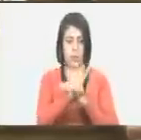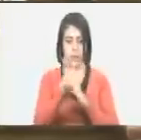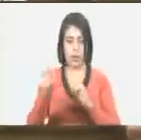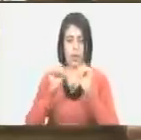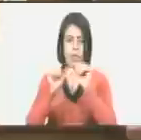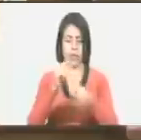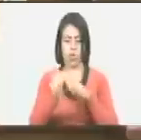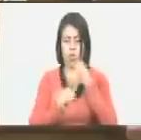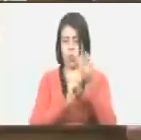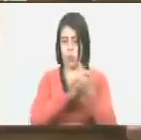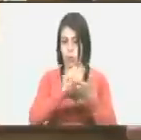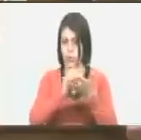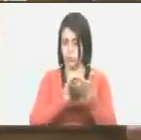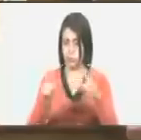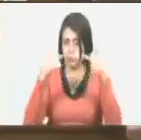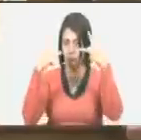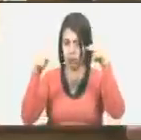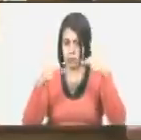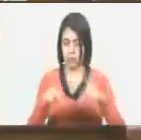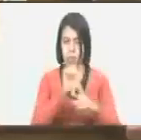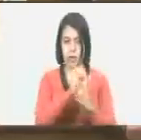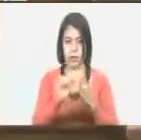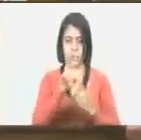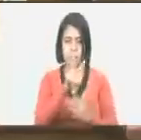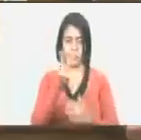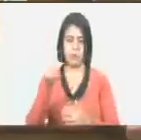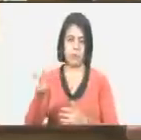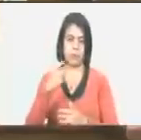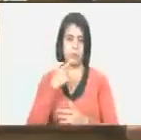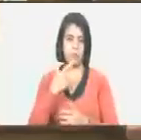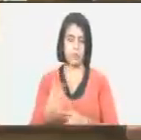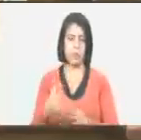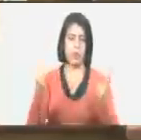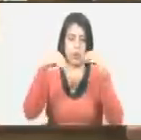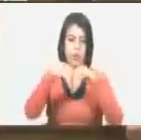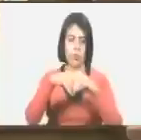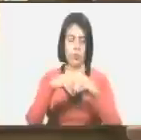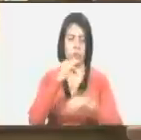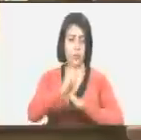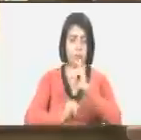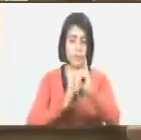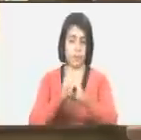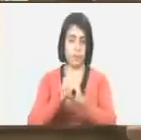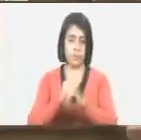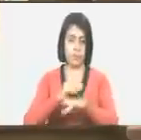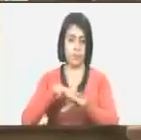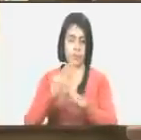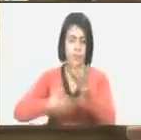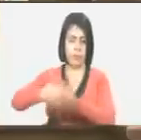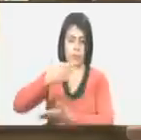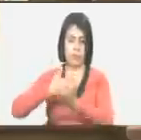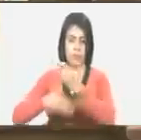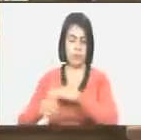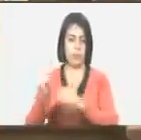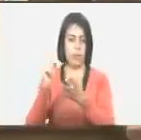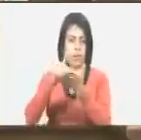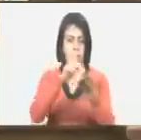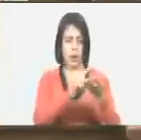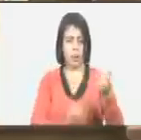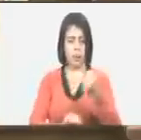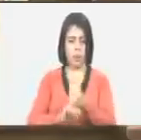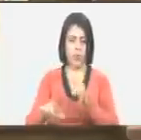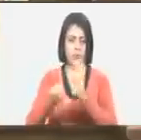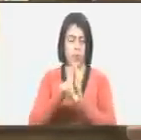quedando redactado de la siguiente manera: artículo 22. Los convenios y tratados internacionales de cooperación y asistencia legal